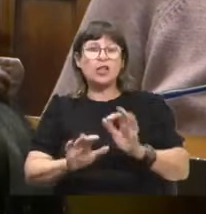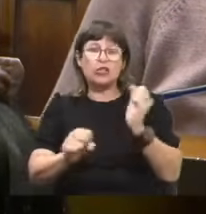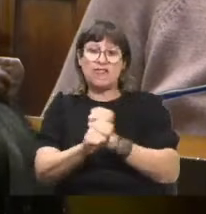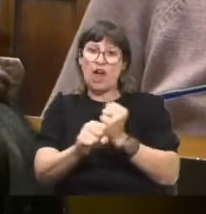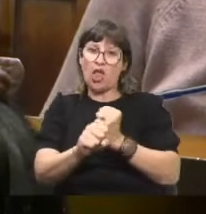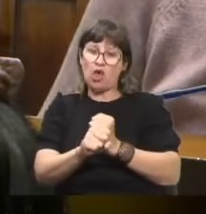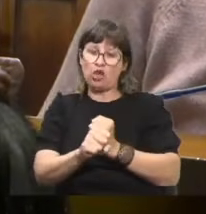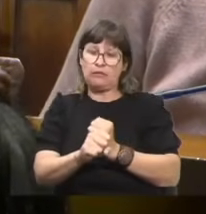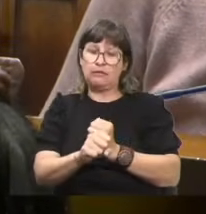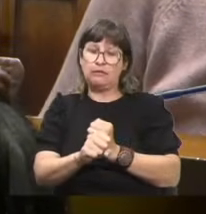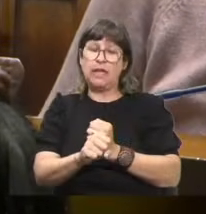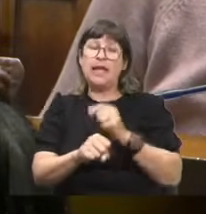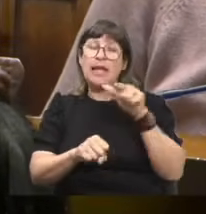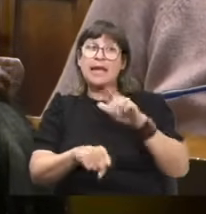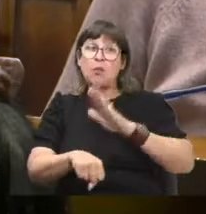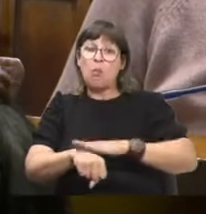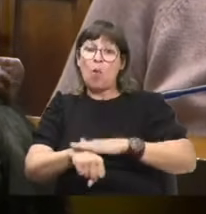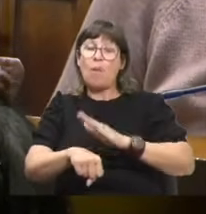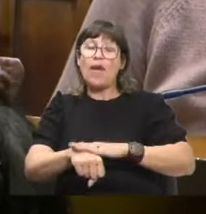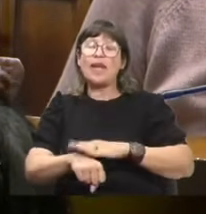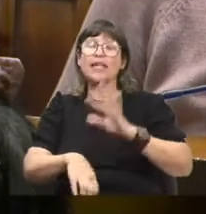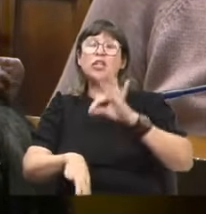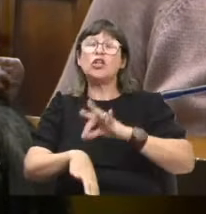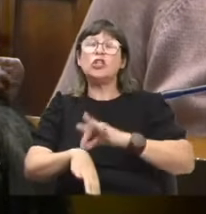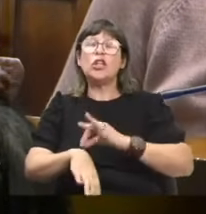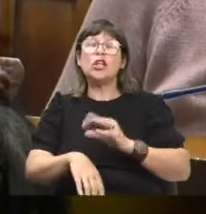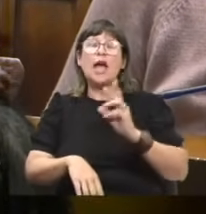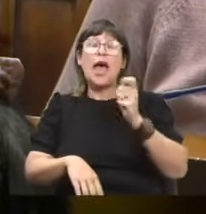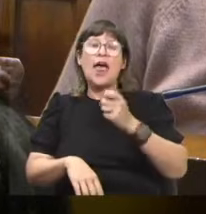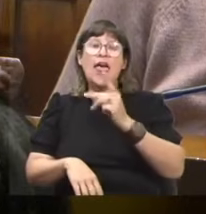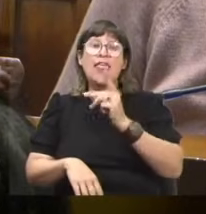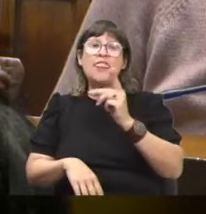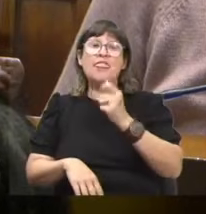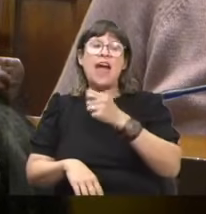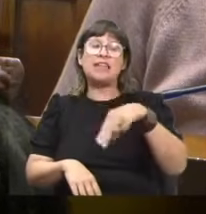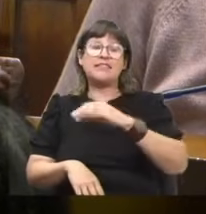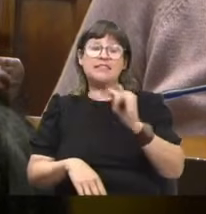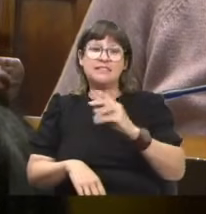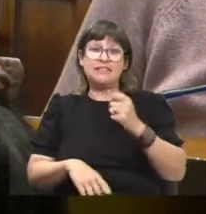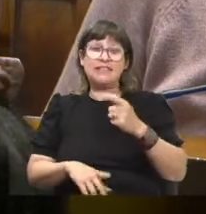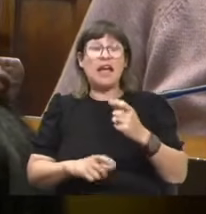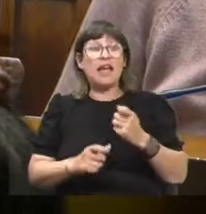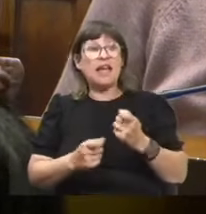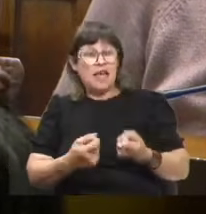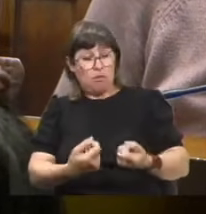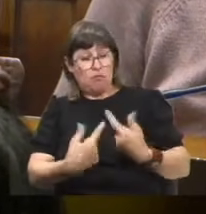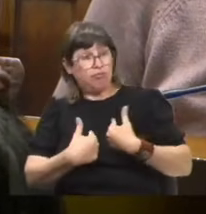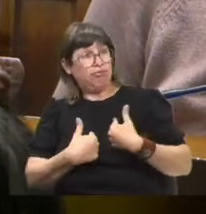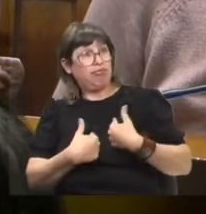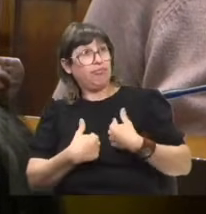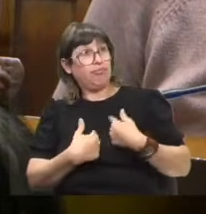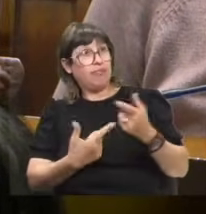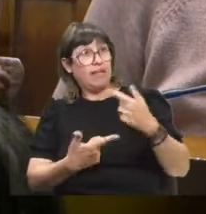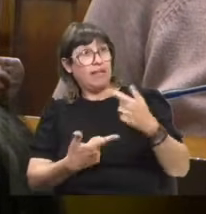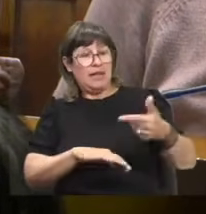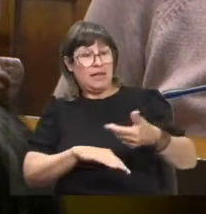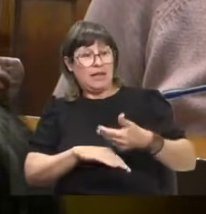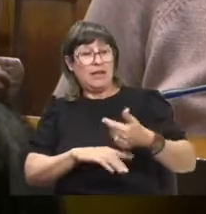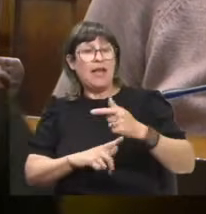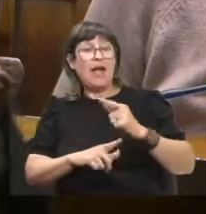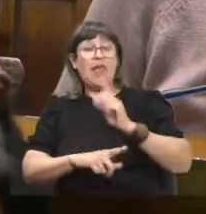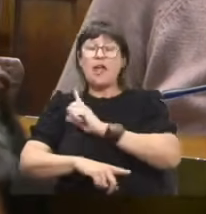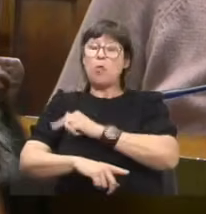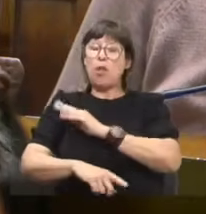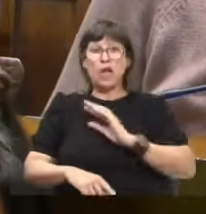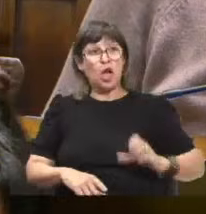Al momento en que el doctor Álvaro Danza recibió el ofrecimiento de parte del Poder